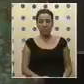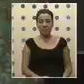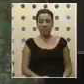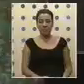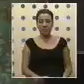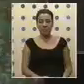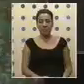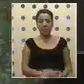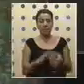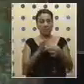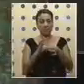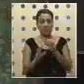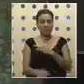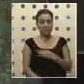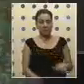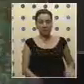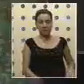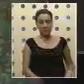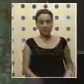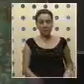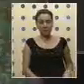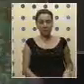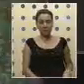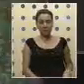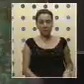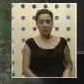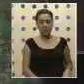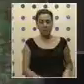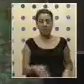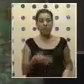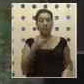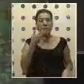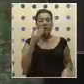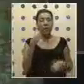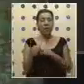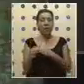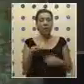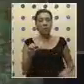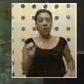Gracias, señor diputado. Tiene la palabra el diputado Auto.